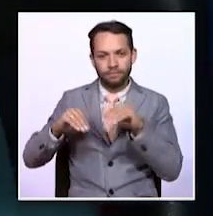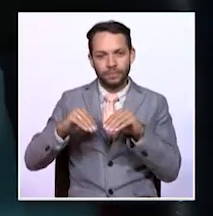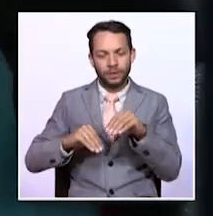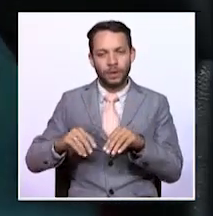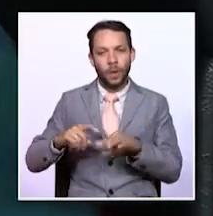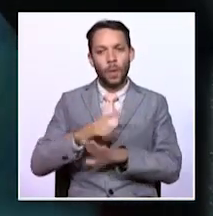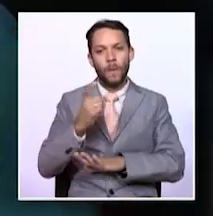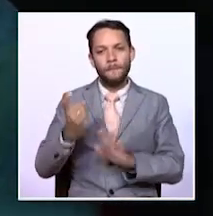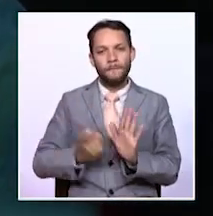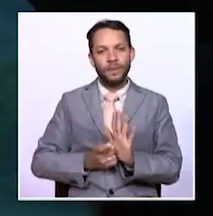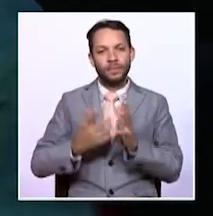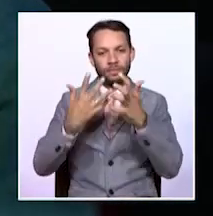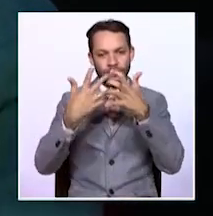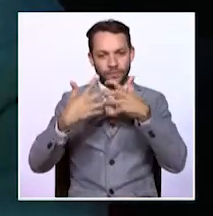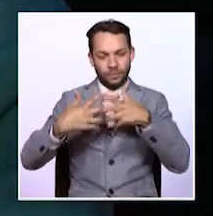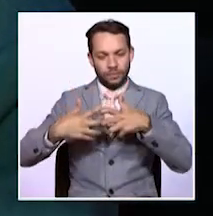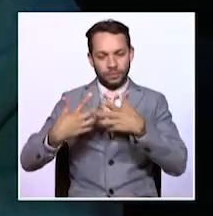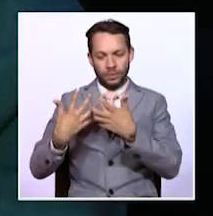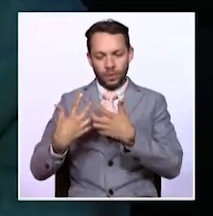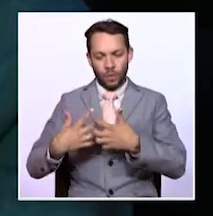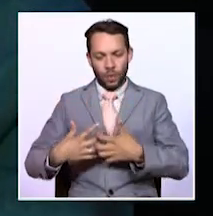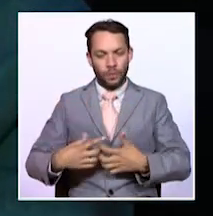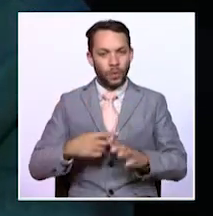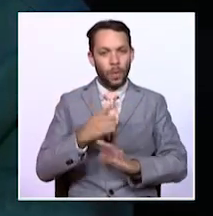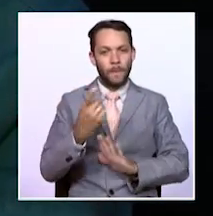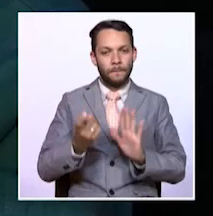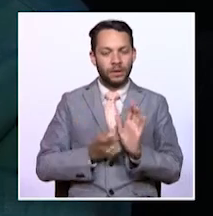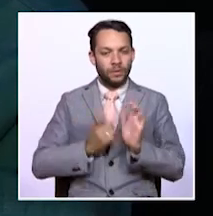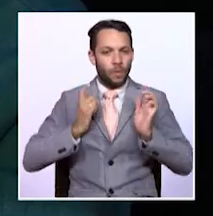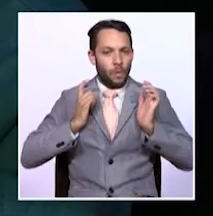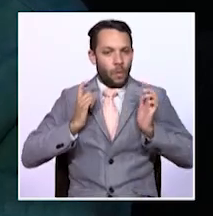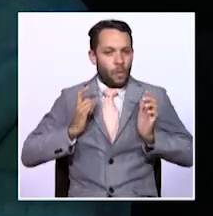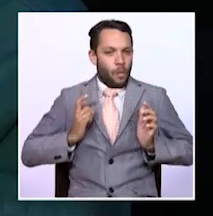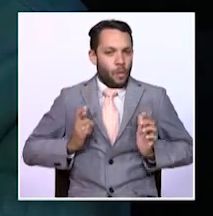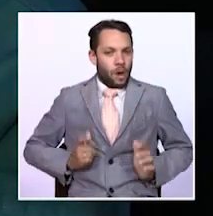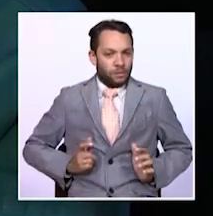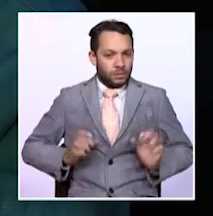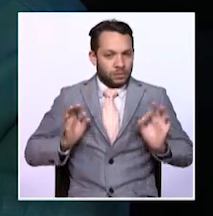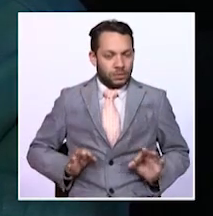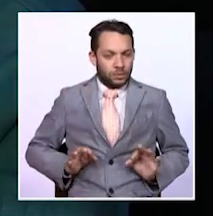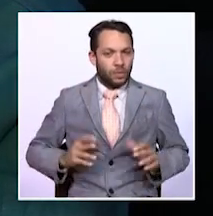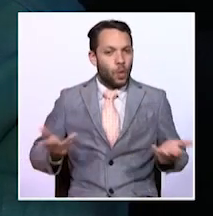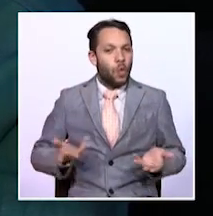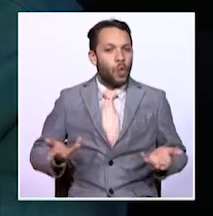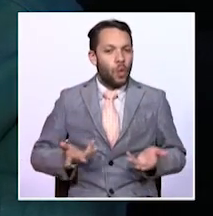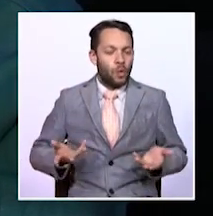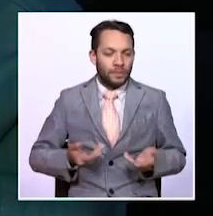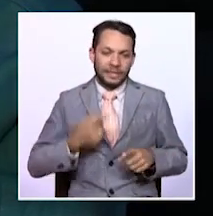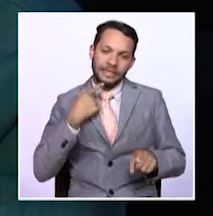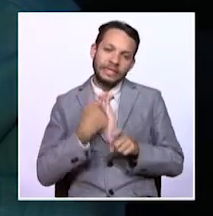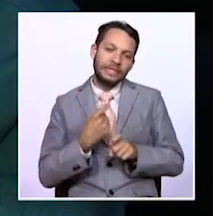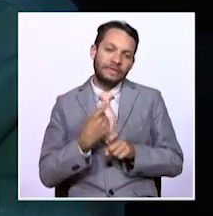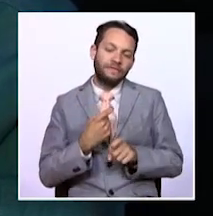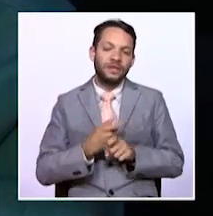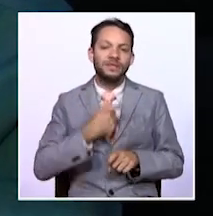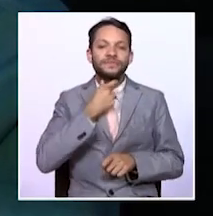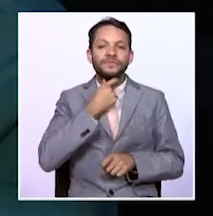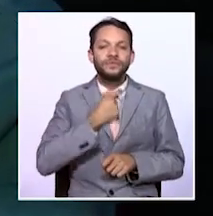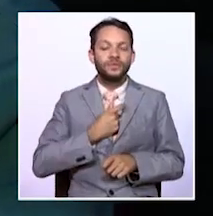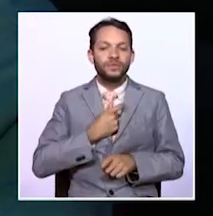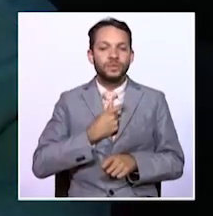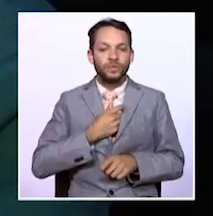cuerpo. Digamos que la limitación que hay es a nivel del tubo digestivo, toda la parte del esófago,